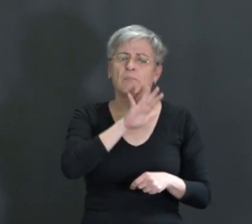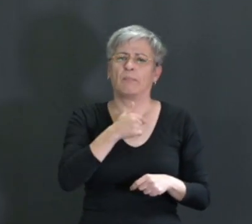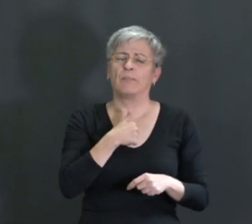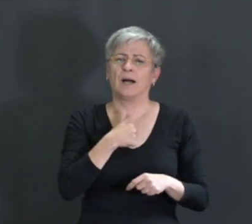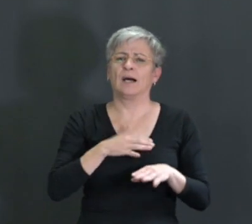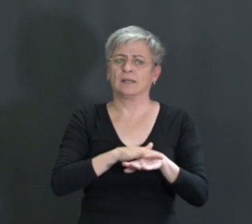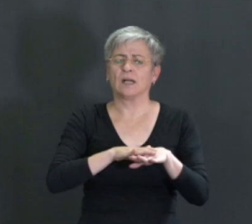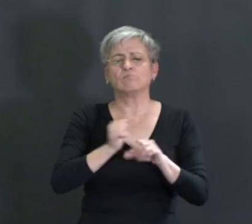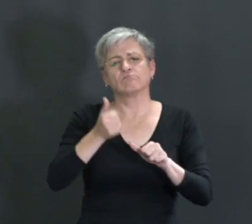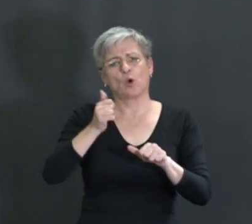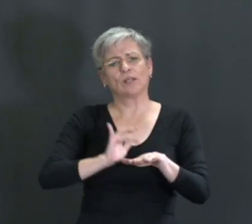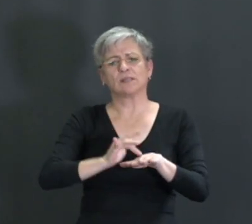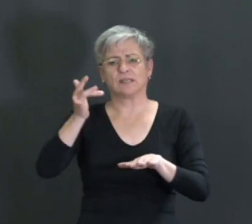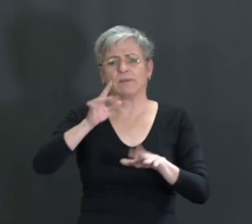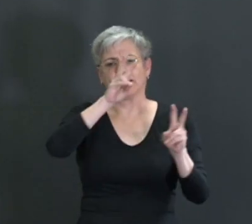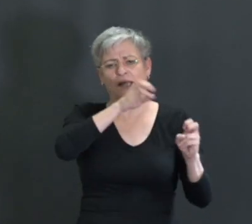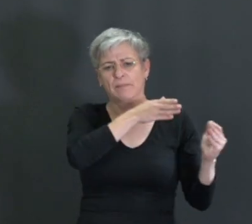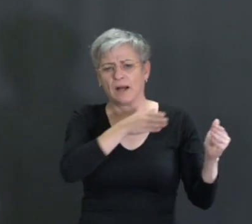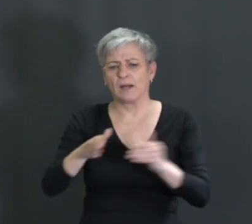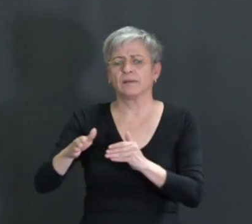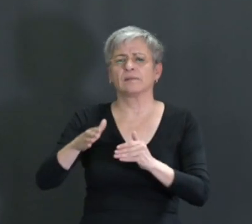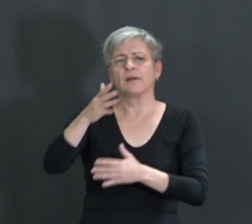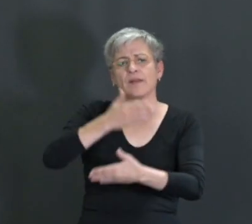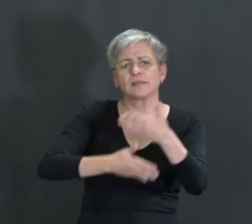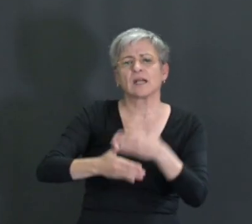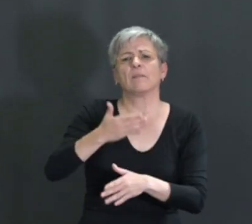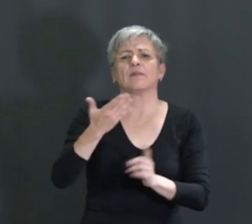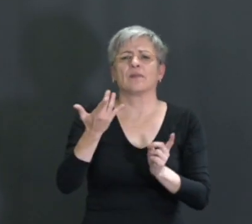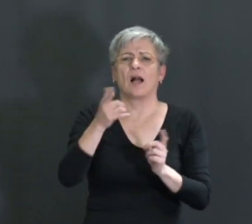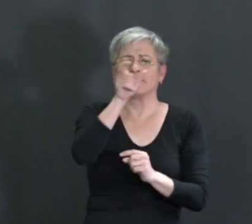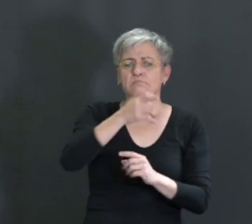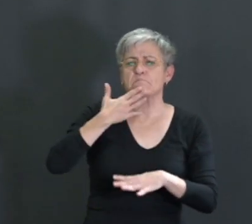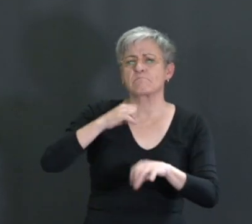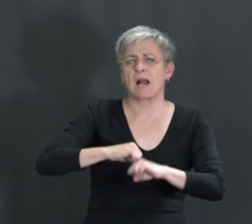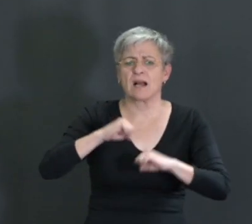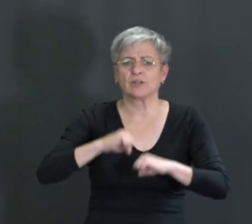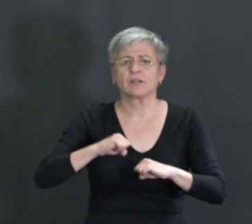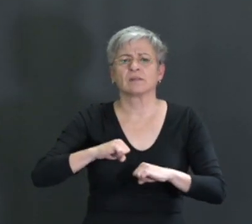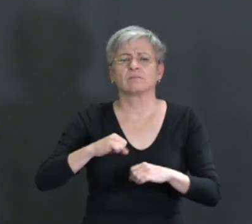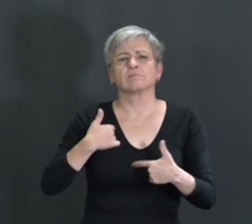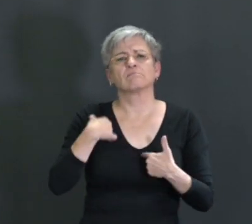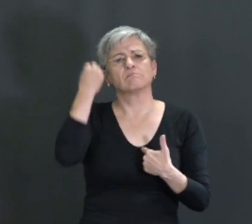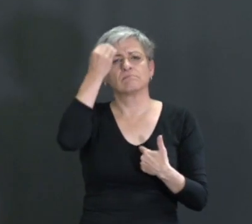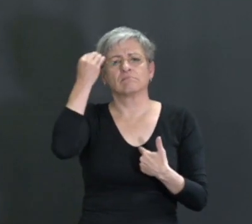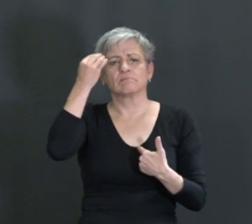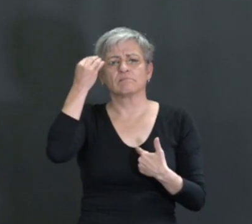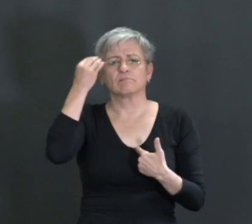muy sensitiva hacia la discapacidad, hacia nuestros mayores. Yo creo que la